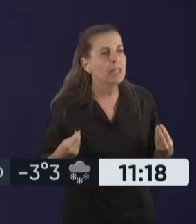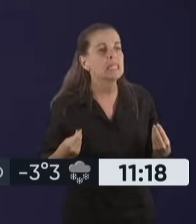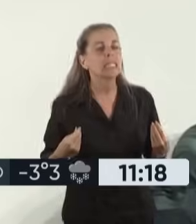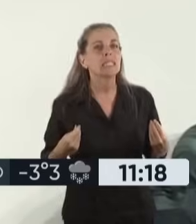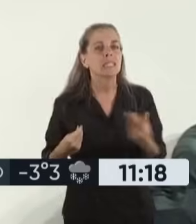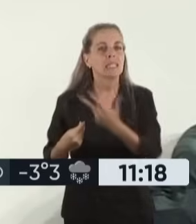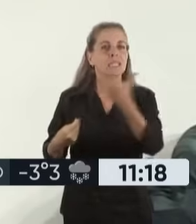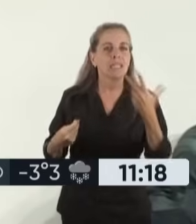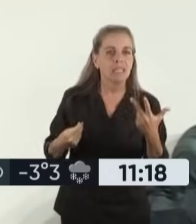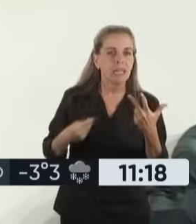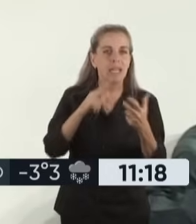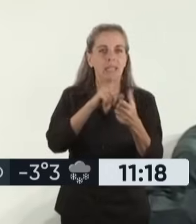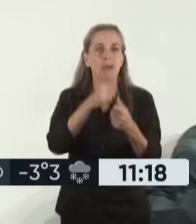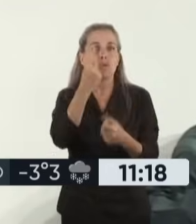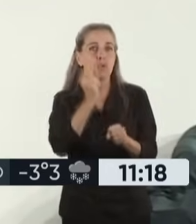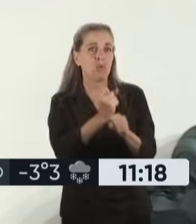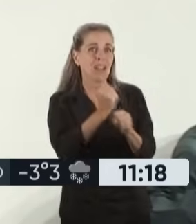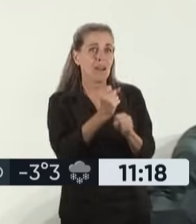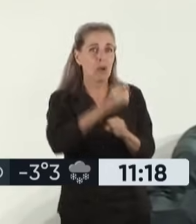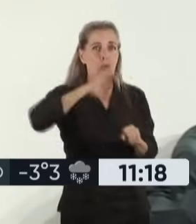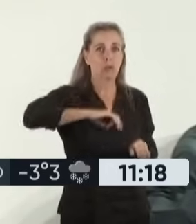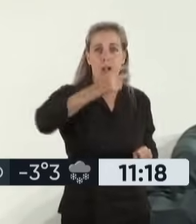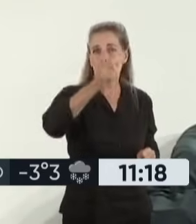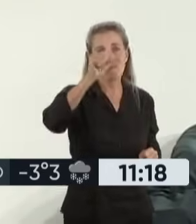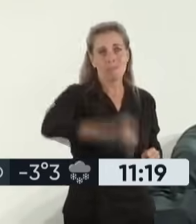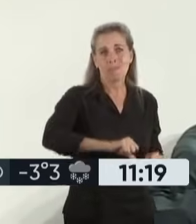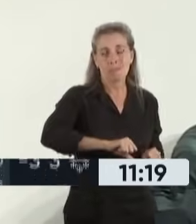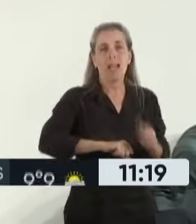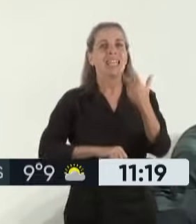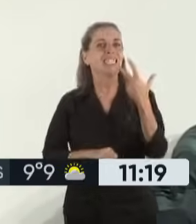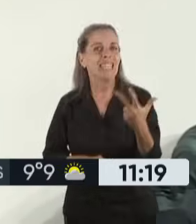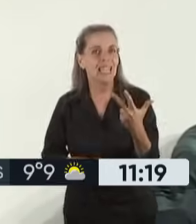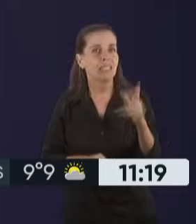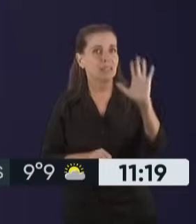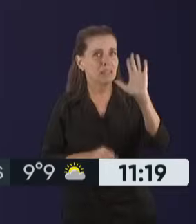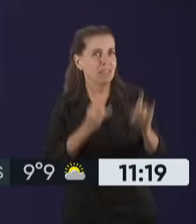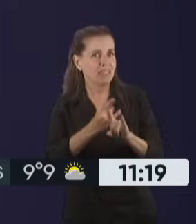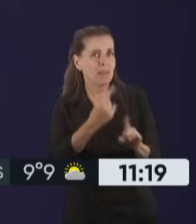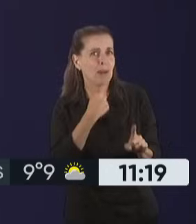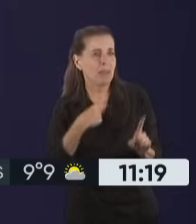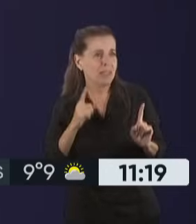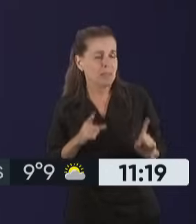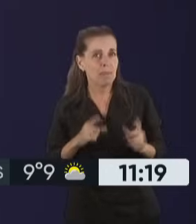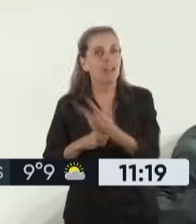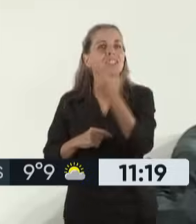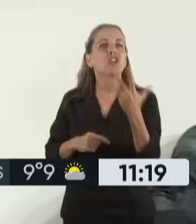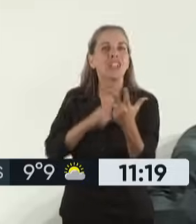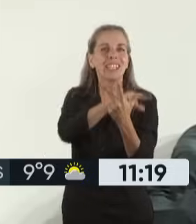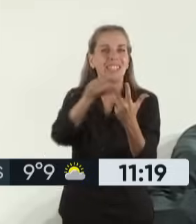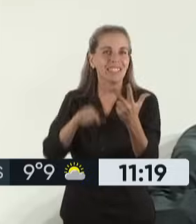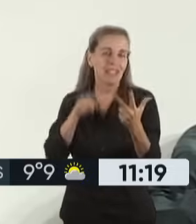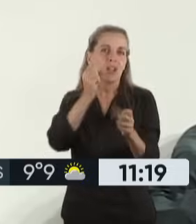con un solo trabajo no se puede vivir, Manuel. Es cierto. FM Concierto, Porque siempre me decís FM Concierto. Fénix Buenos Aires y Diario El